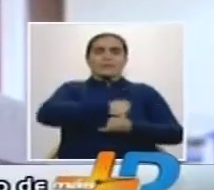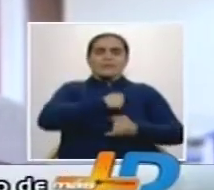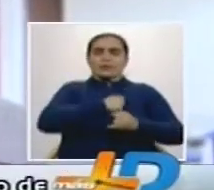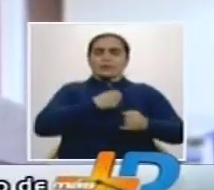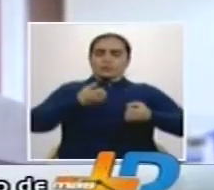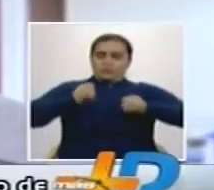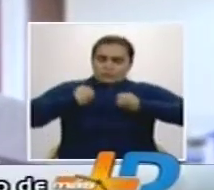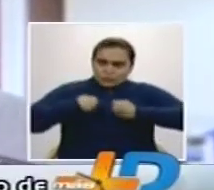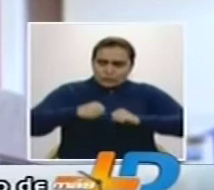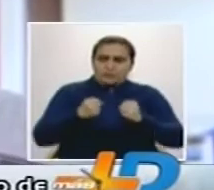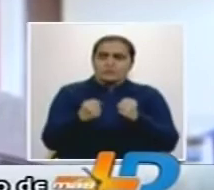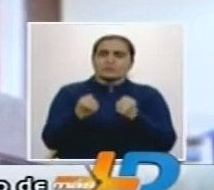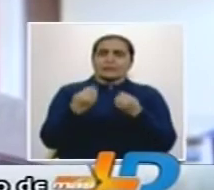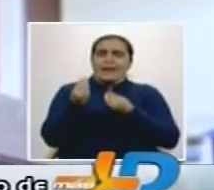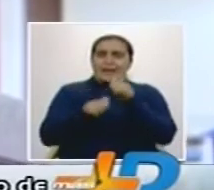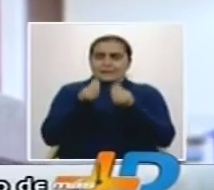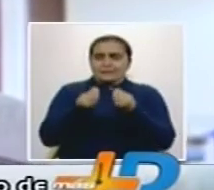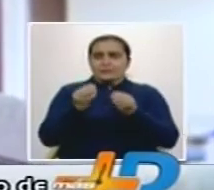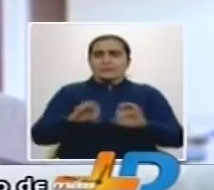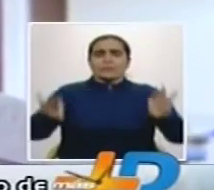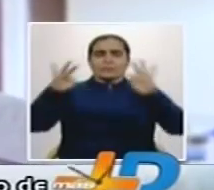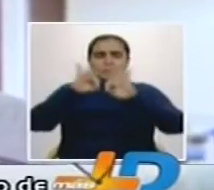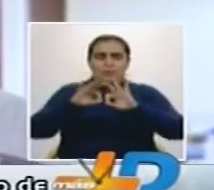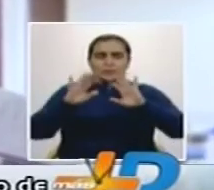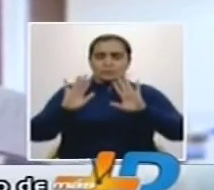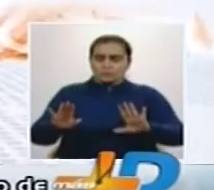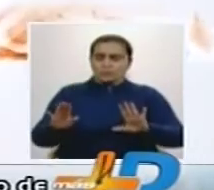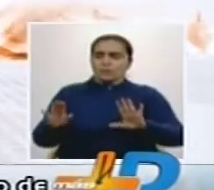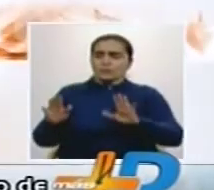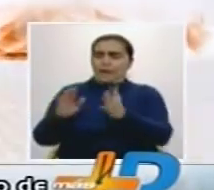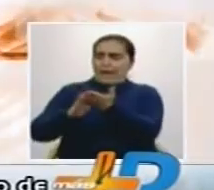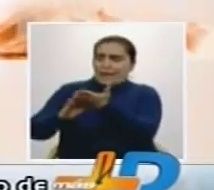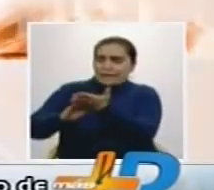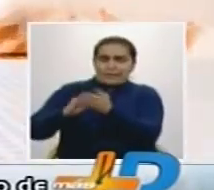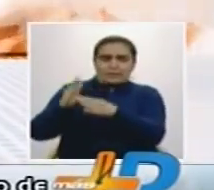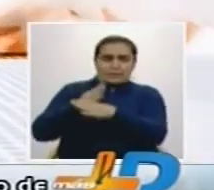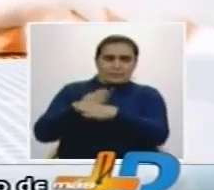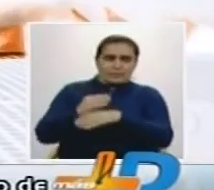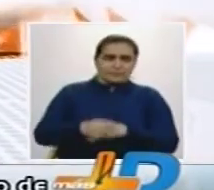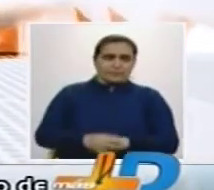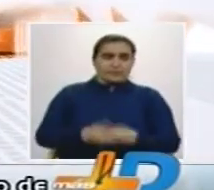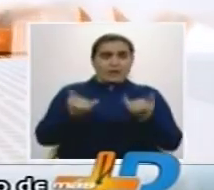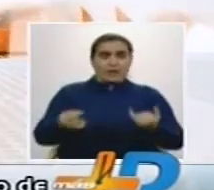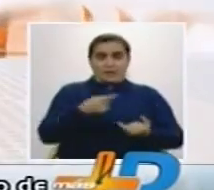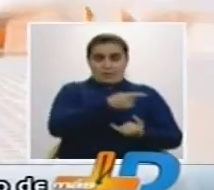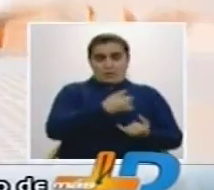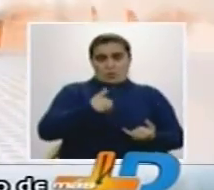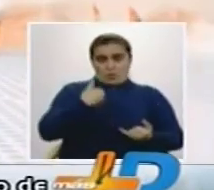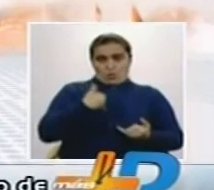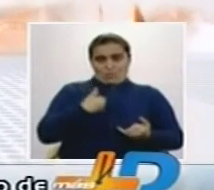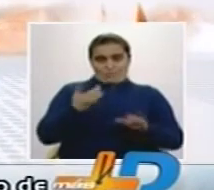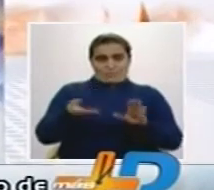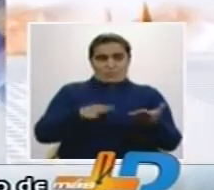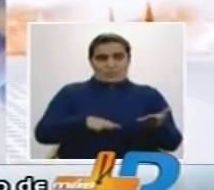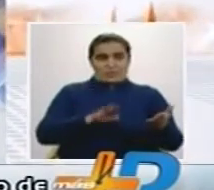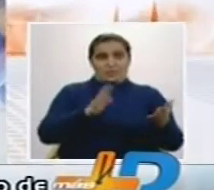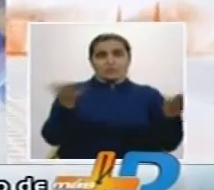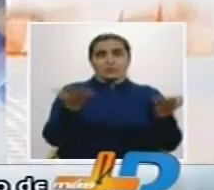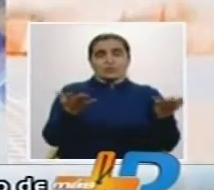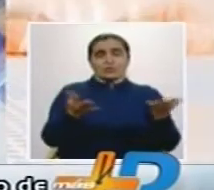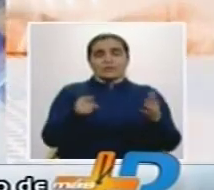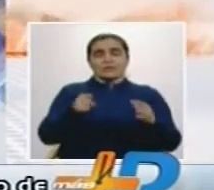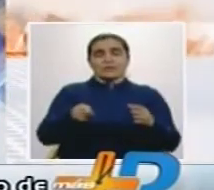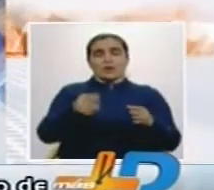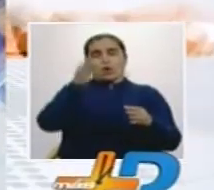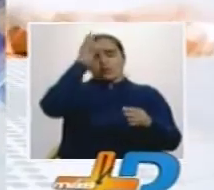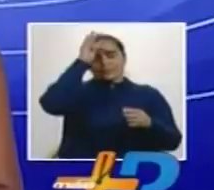redoblar esfuerzos y encontrar una salida razonable. A esta hora, el cuerpo del indígena permanece en medicina legal en